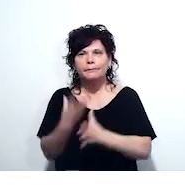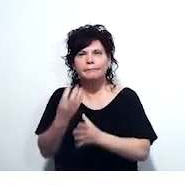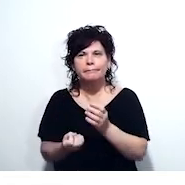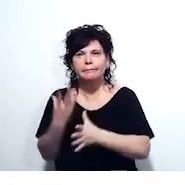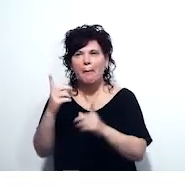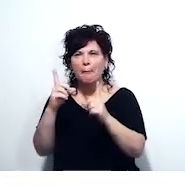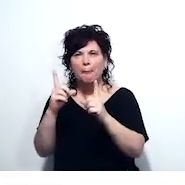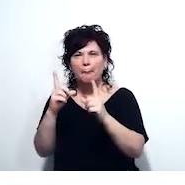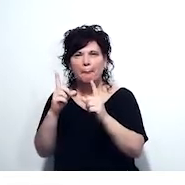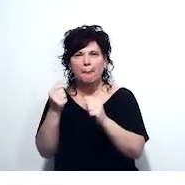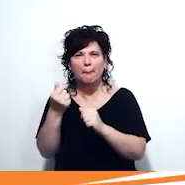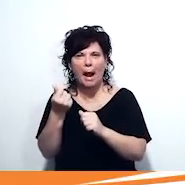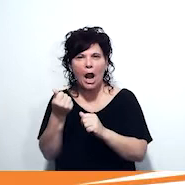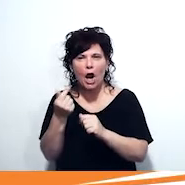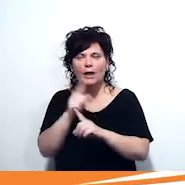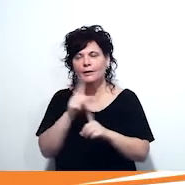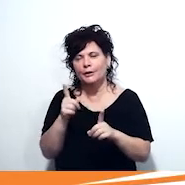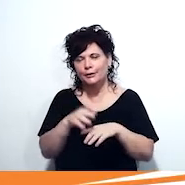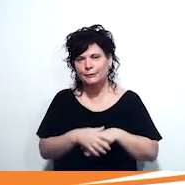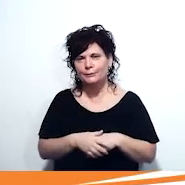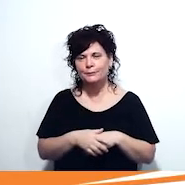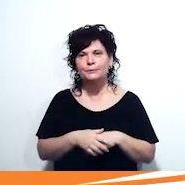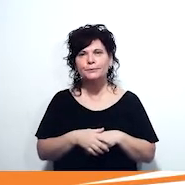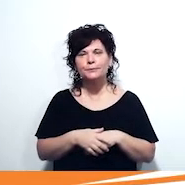salvo algunas empresas que vimos ahí, muy pocas.